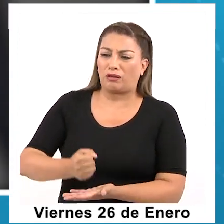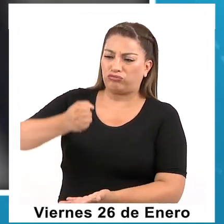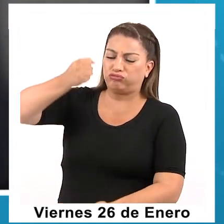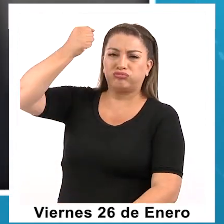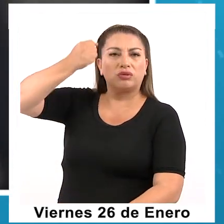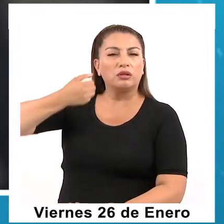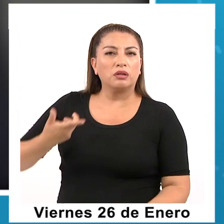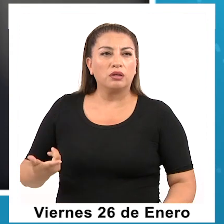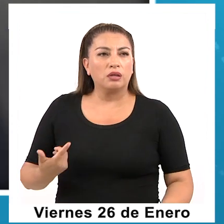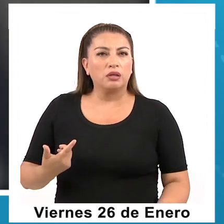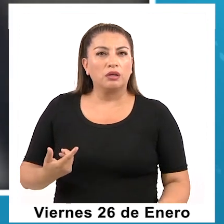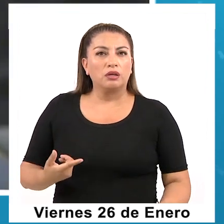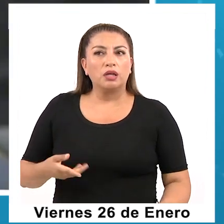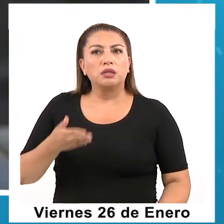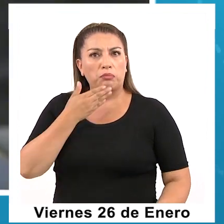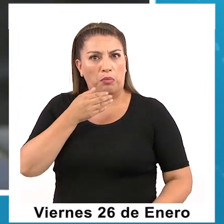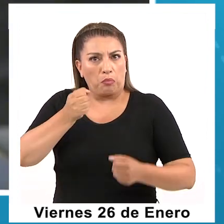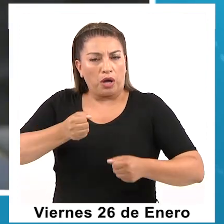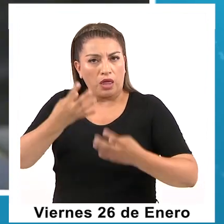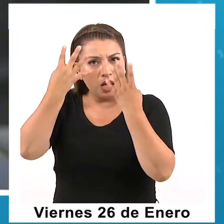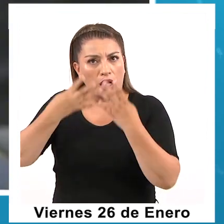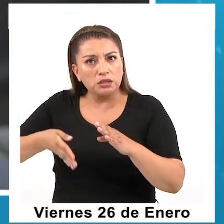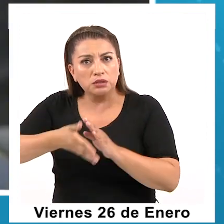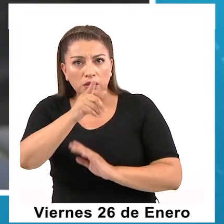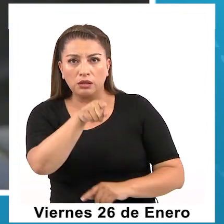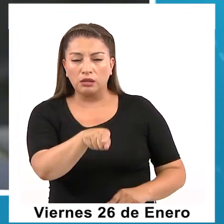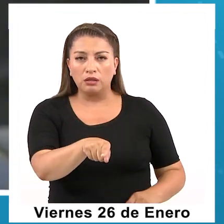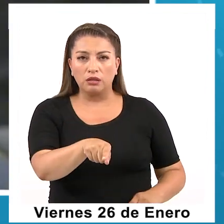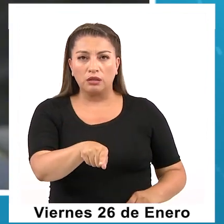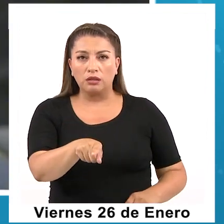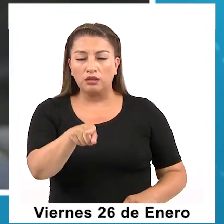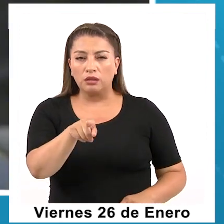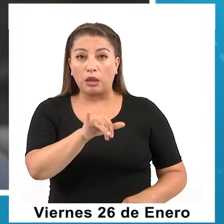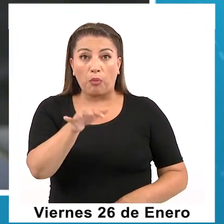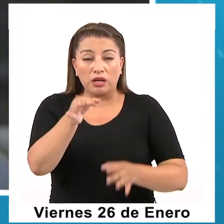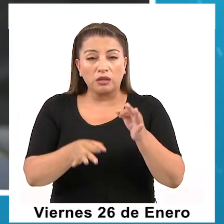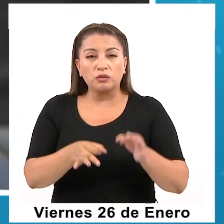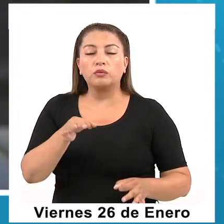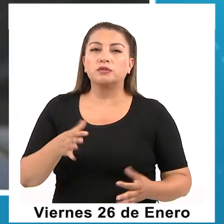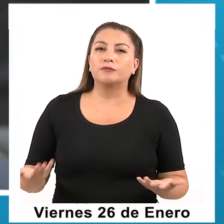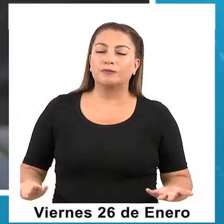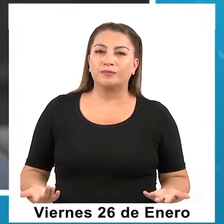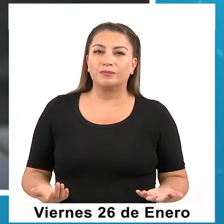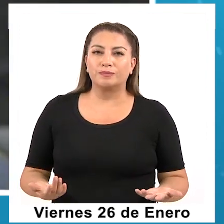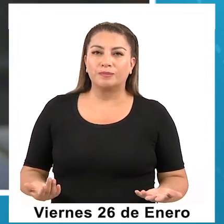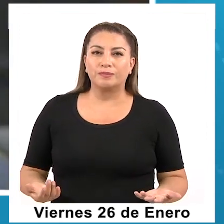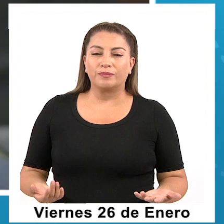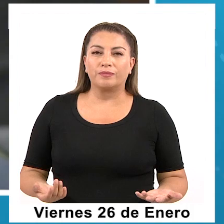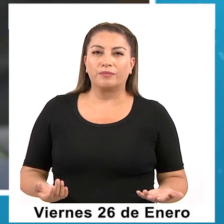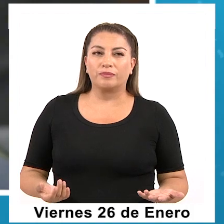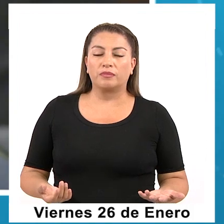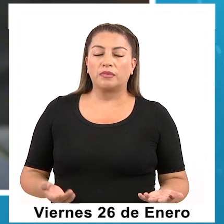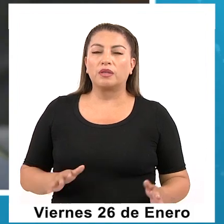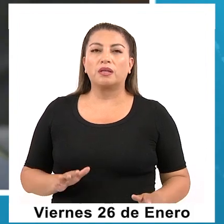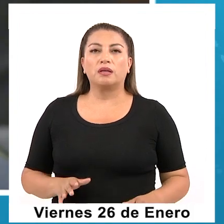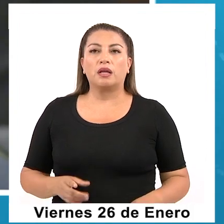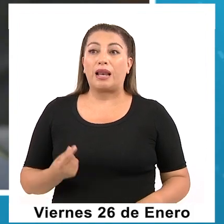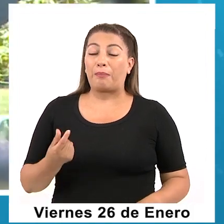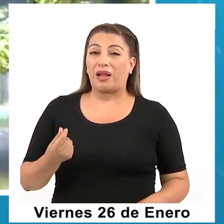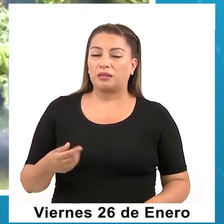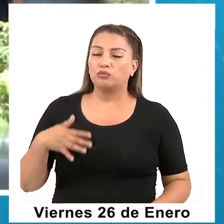puede hacer ir a la cárcel finalmente, digamos, en el juicio. La cuantía es bastante determinante, pero